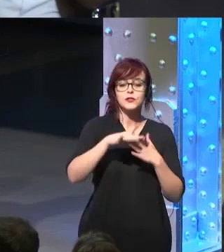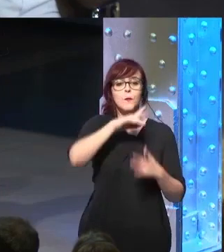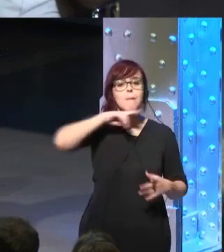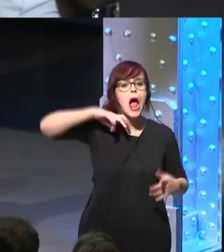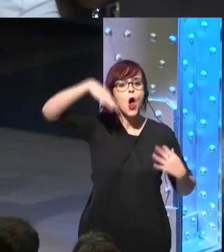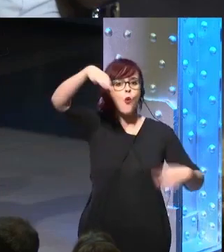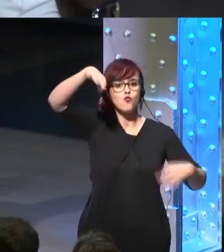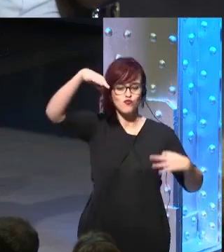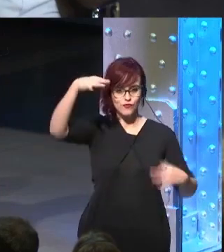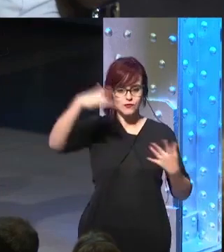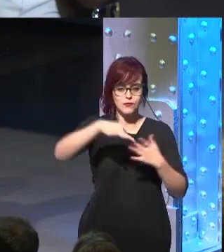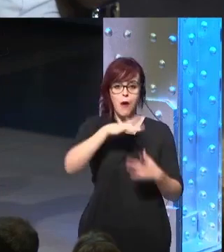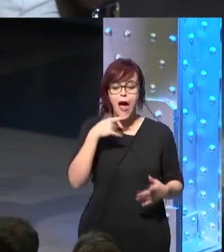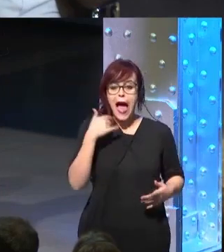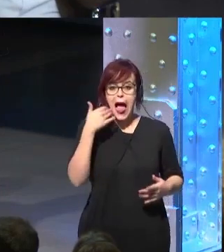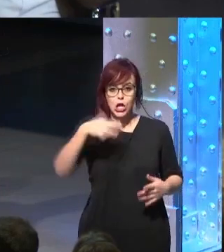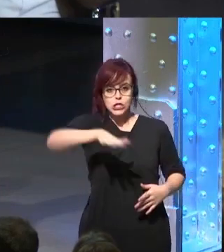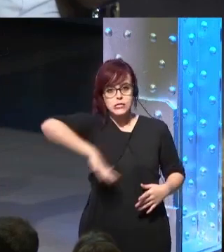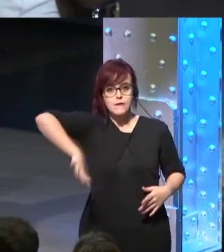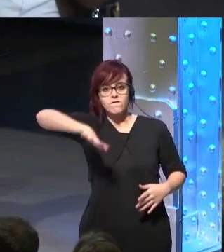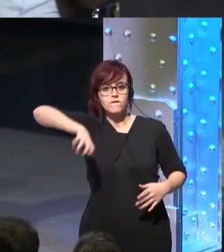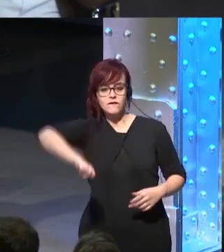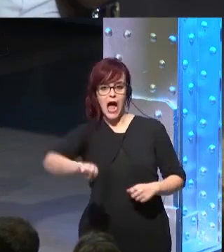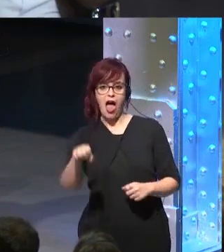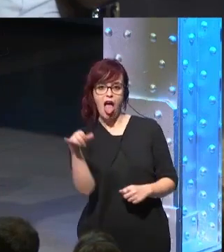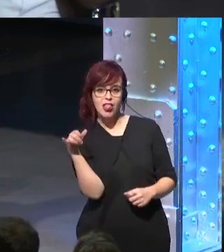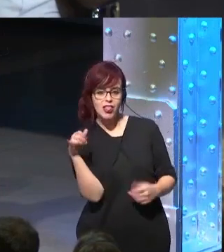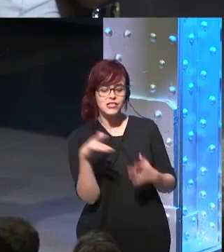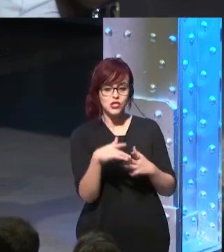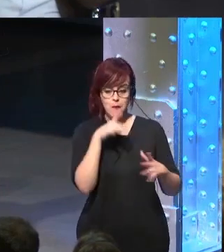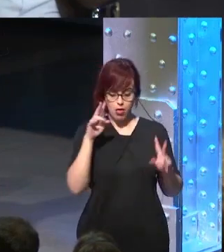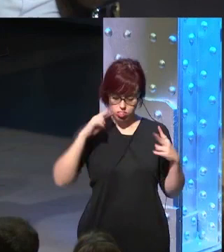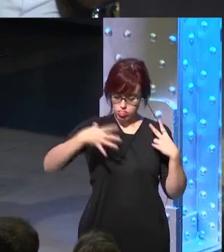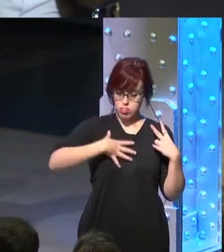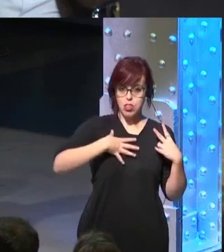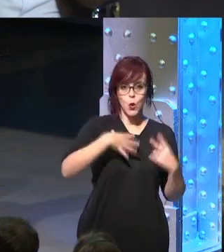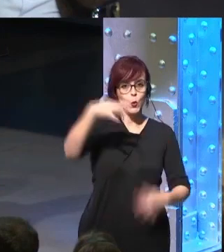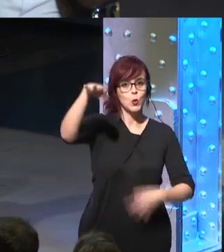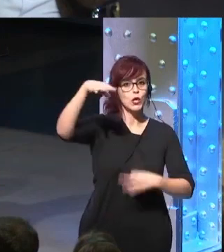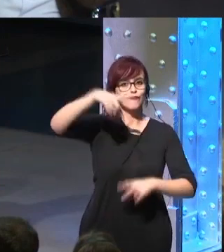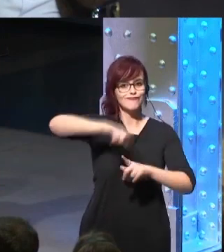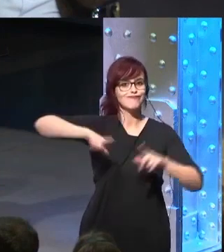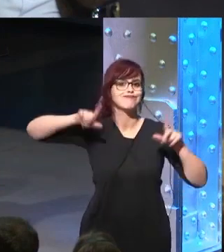valor único, ¿no? Es algo que hacemos, que lo hace una sola persona. Es muy egomaníaco, ¿no?